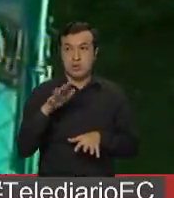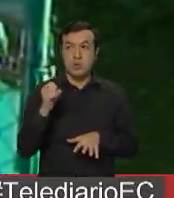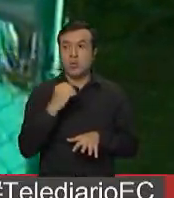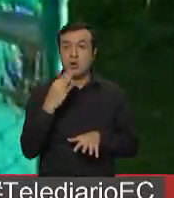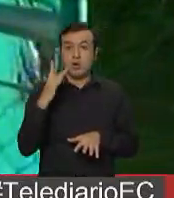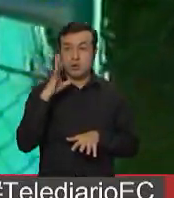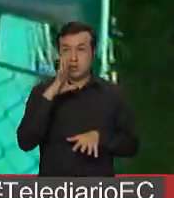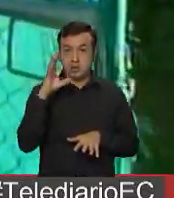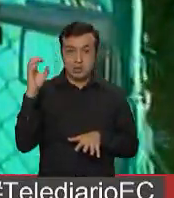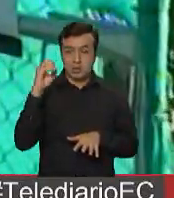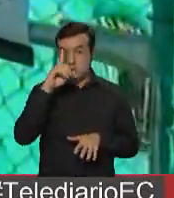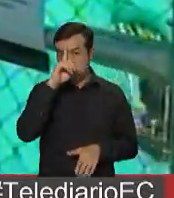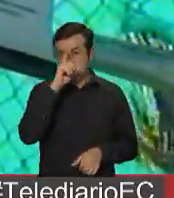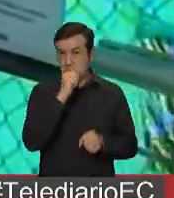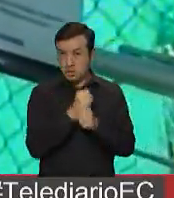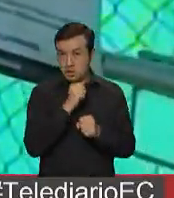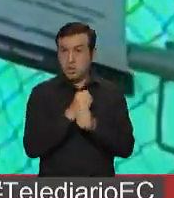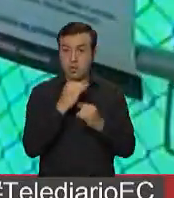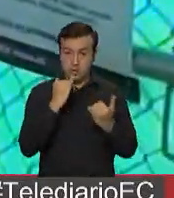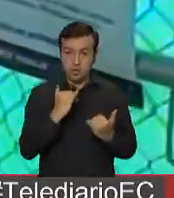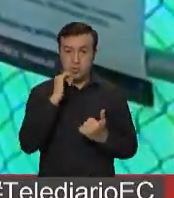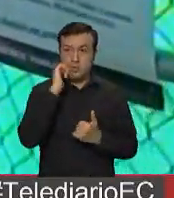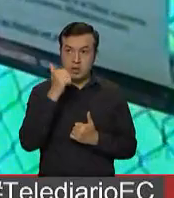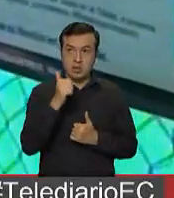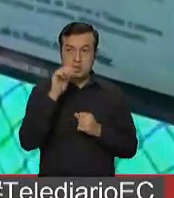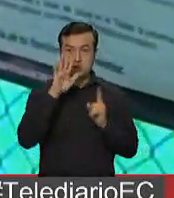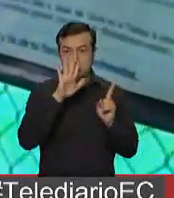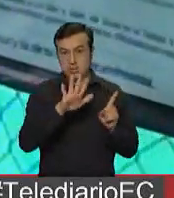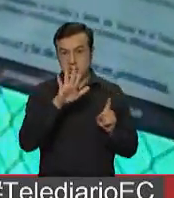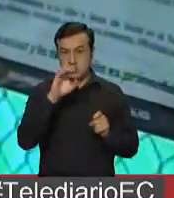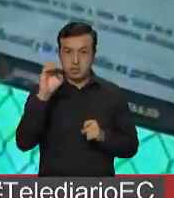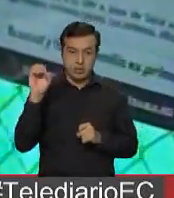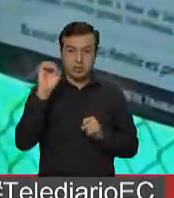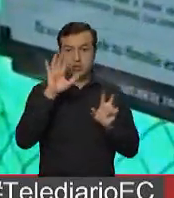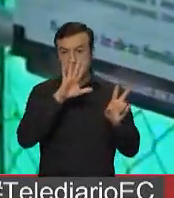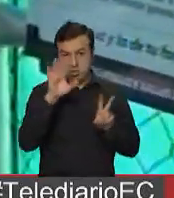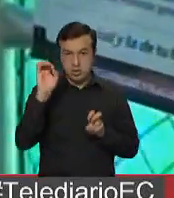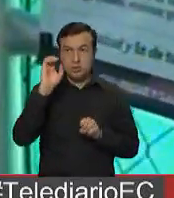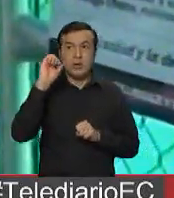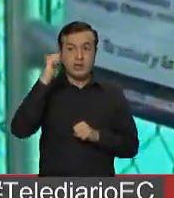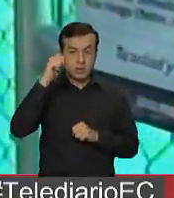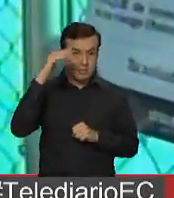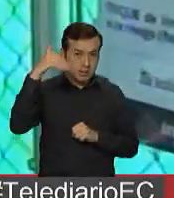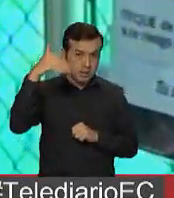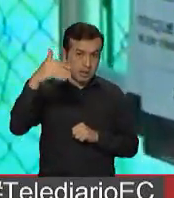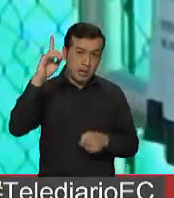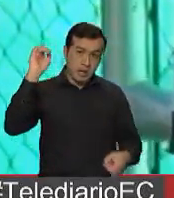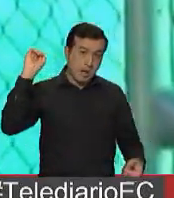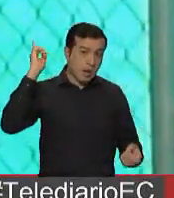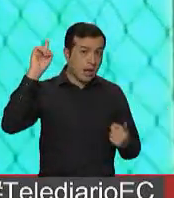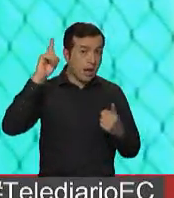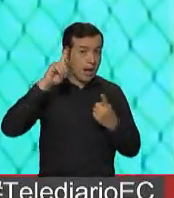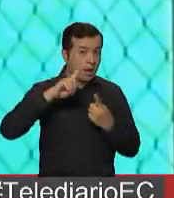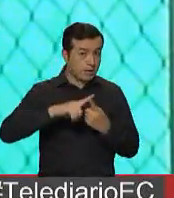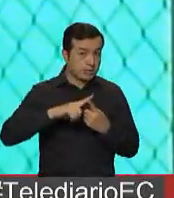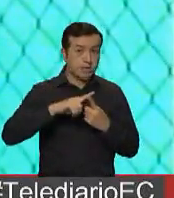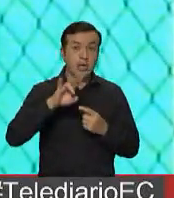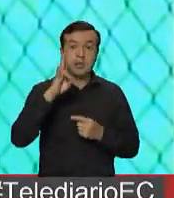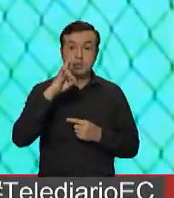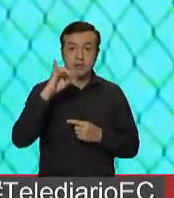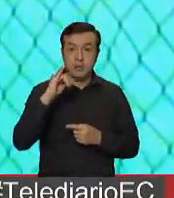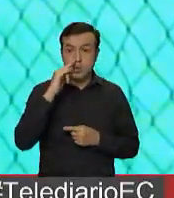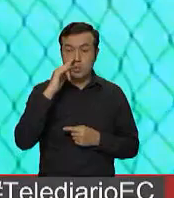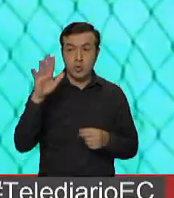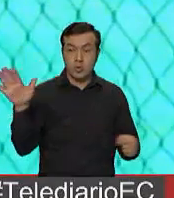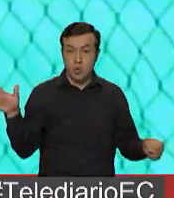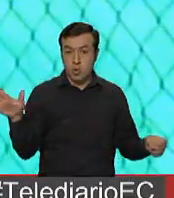Aproximadamente unos 500 trabajadores hoy. Mañana habrá 600 o 700, pasado mañana, así de forma progresiva hasta llegar al 17 de junio, que